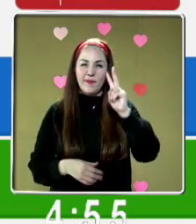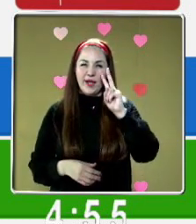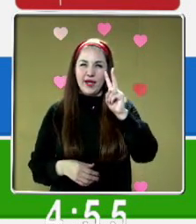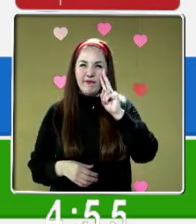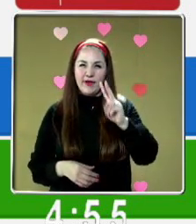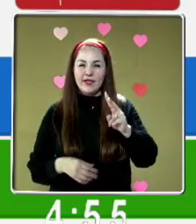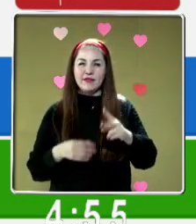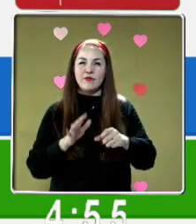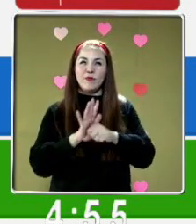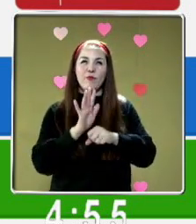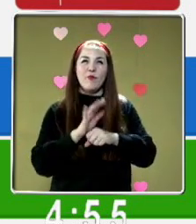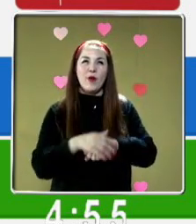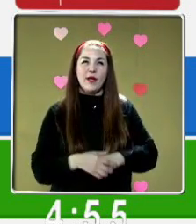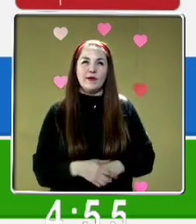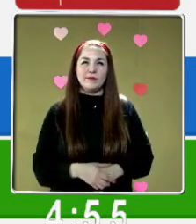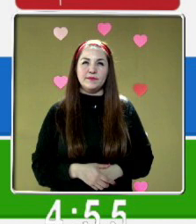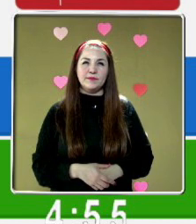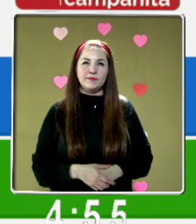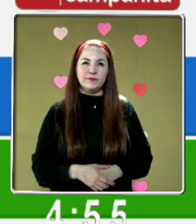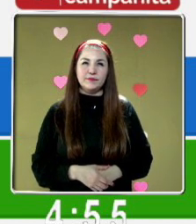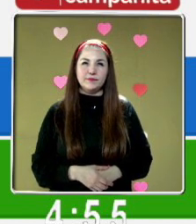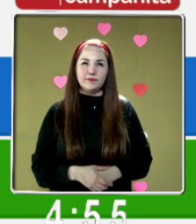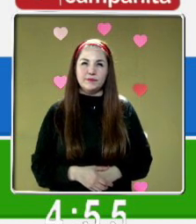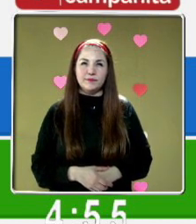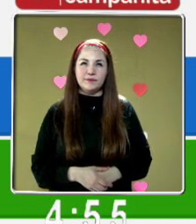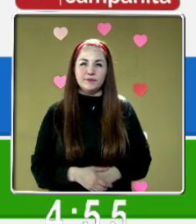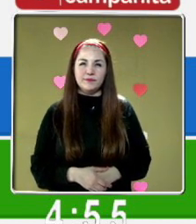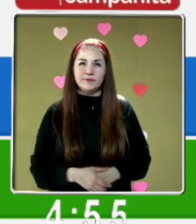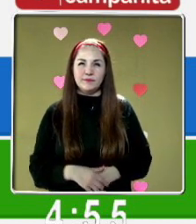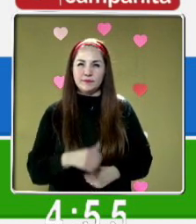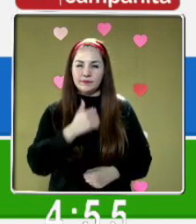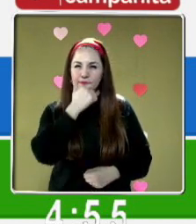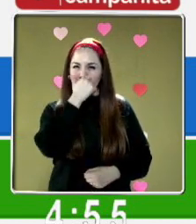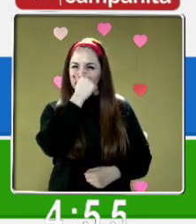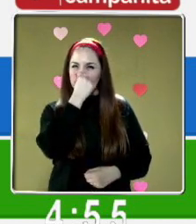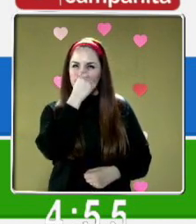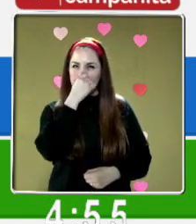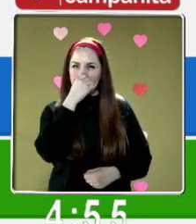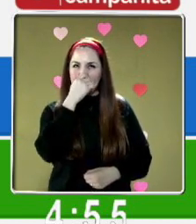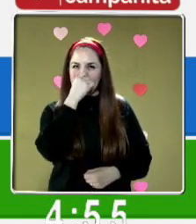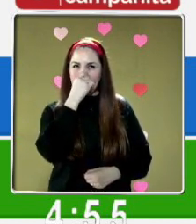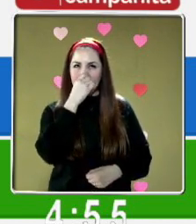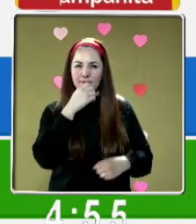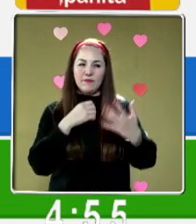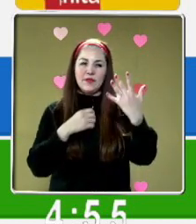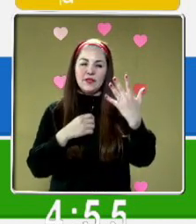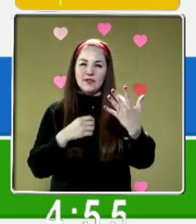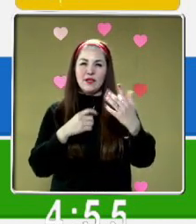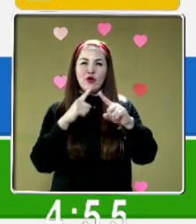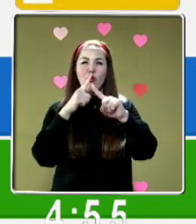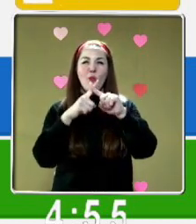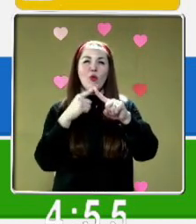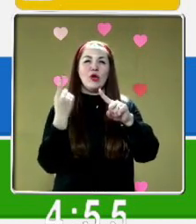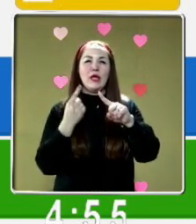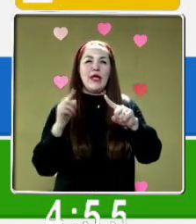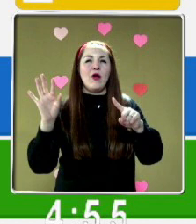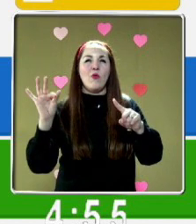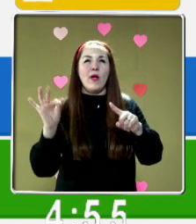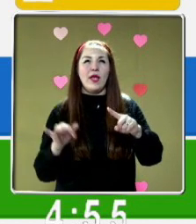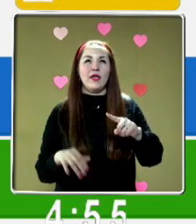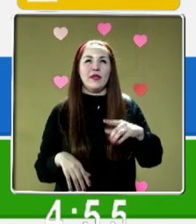de calcular. 5 se relaciona con 40. Ok, ¿cuál fue la constante que llevó al 5 al 40 y al 9 al